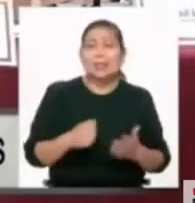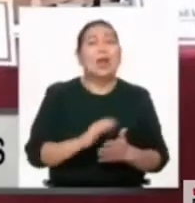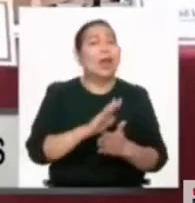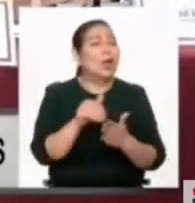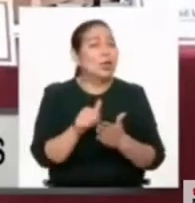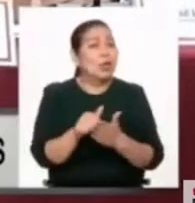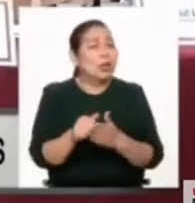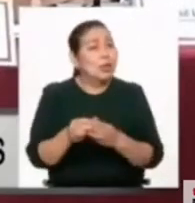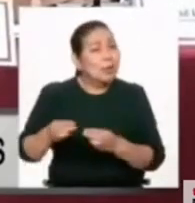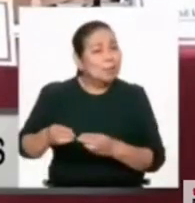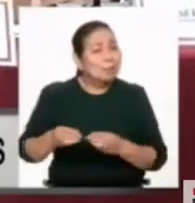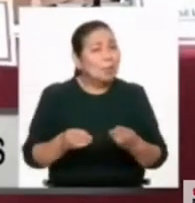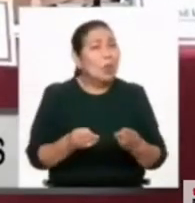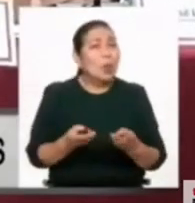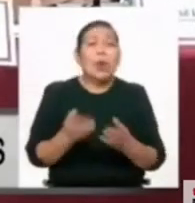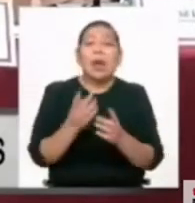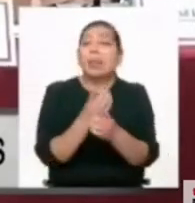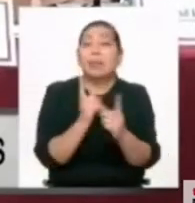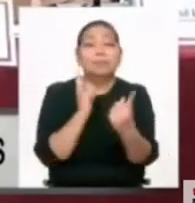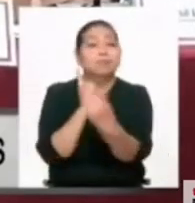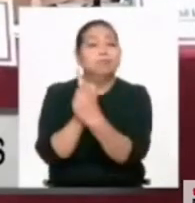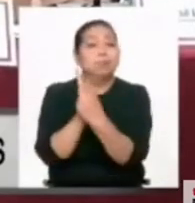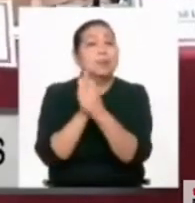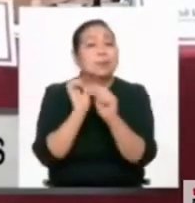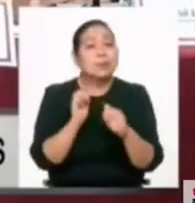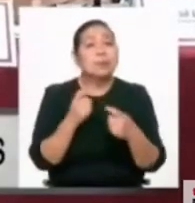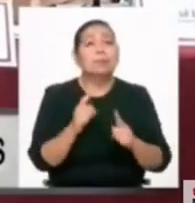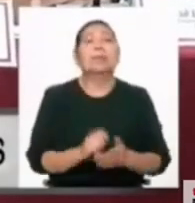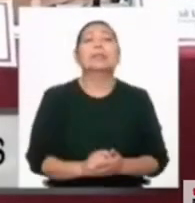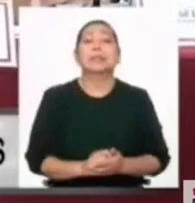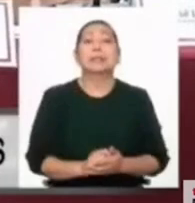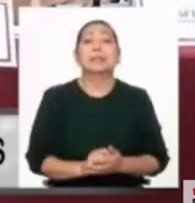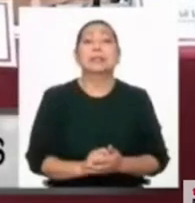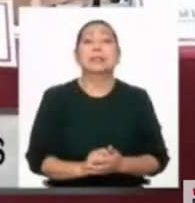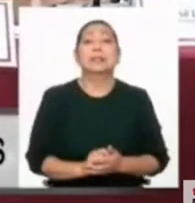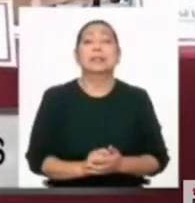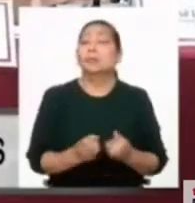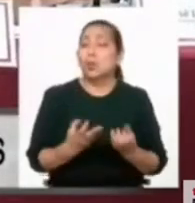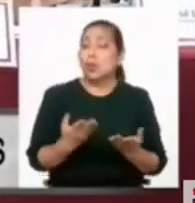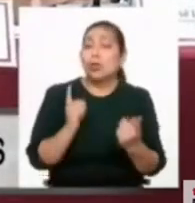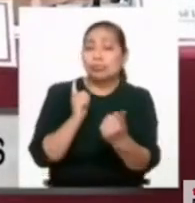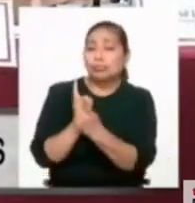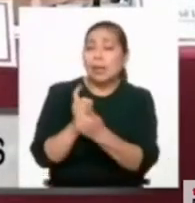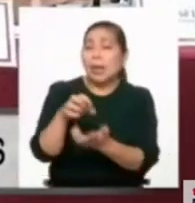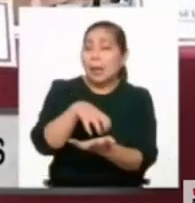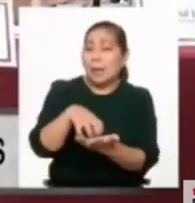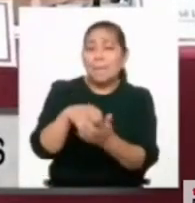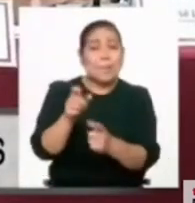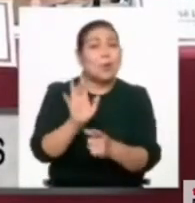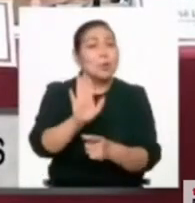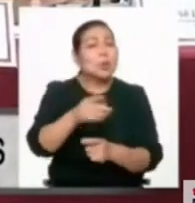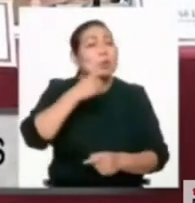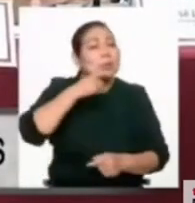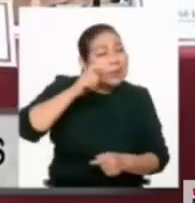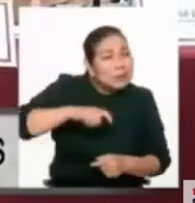aprovechar todos los mecanismos de una democracia directa que permita estar mucho más cerca de la población, de